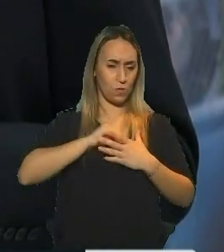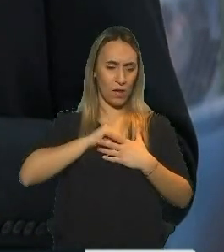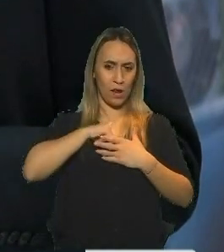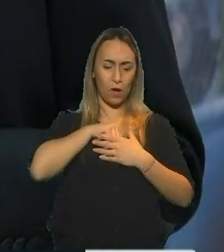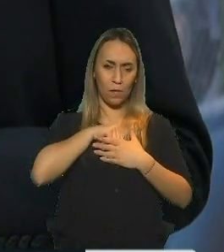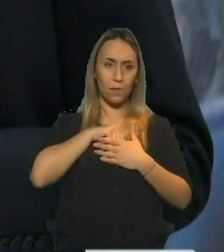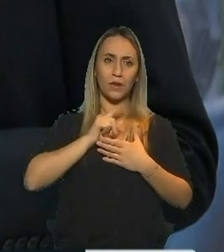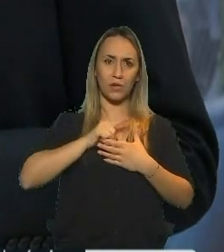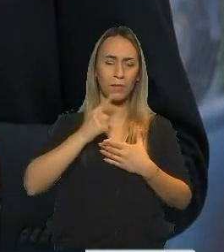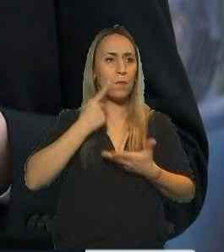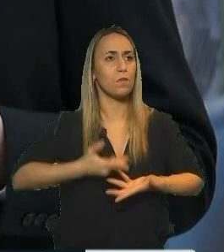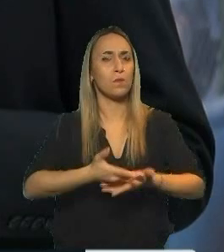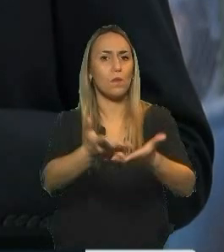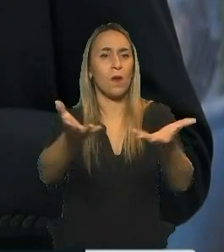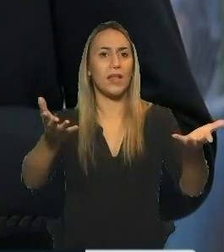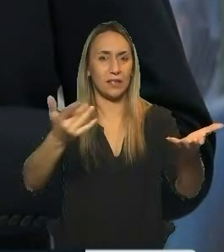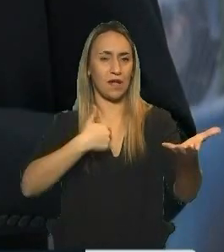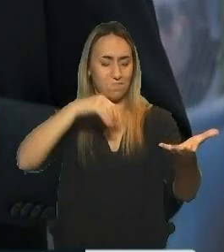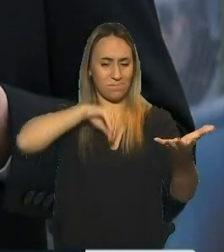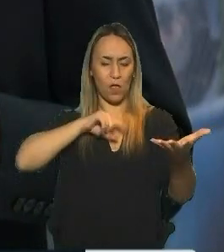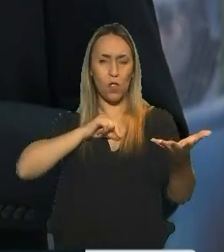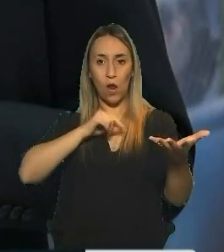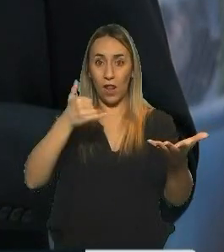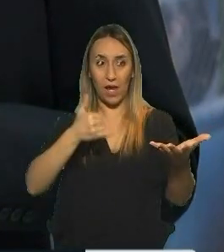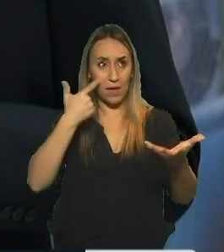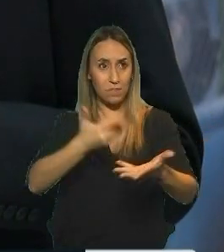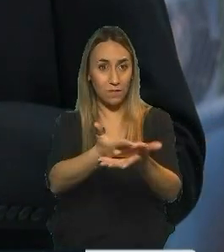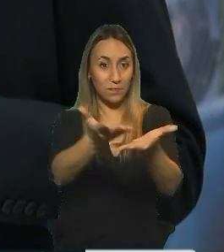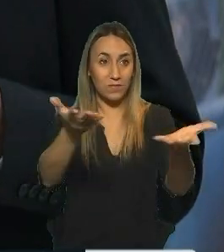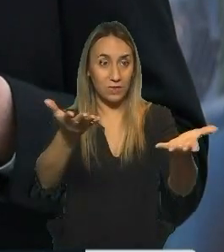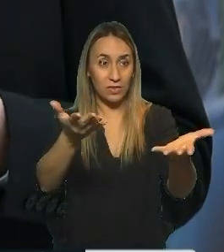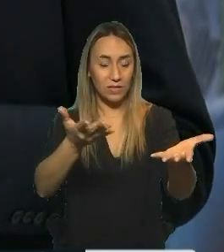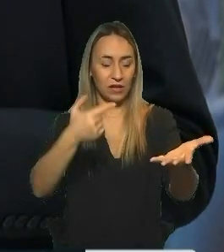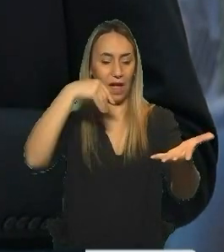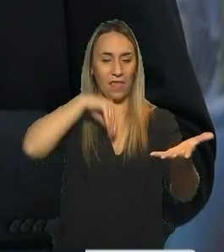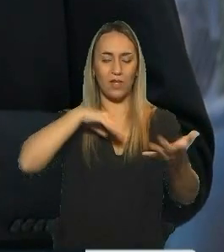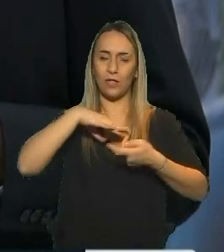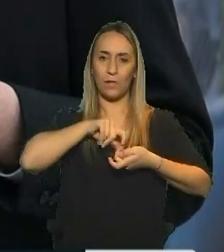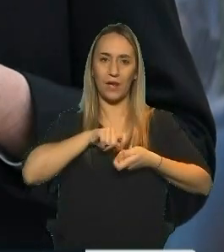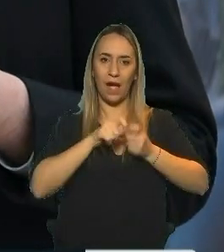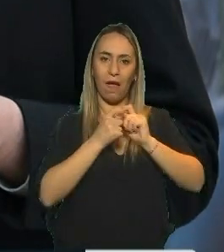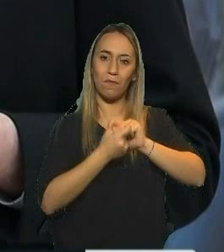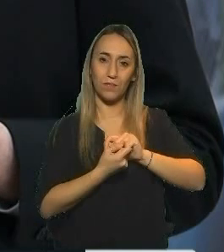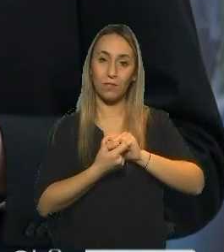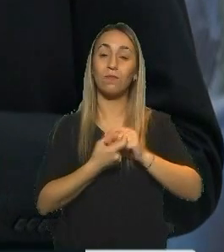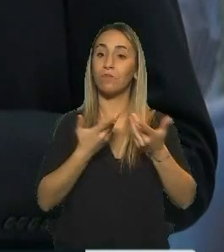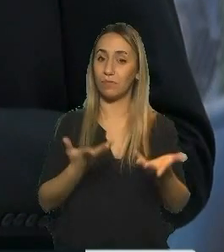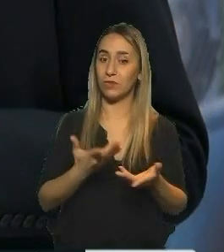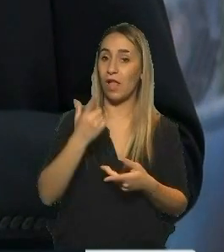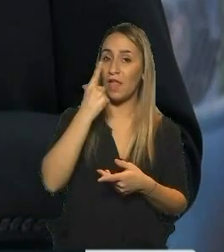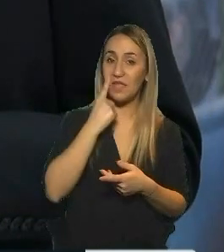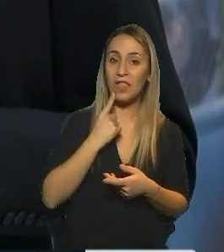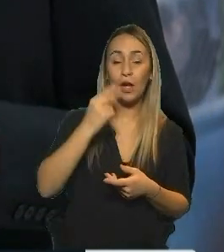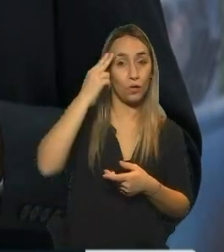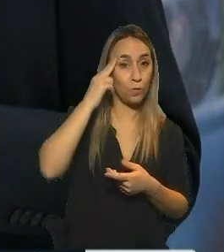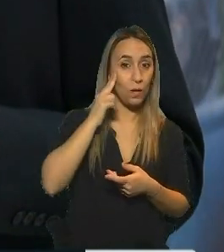nos tiene que llevar a un cambio interior. De hecho, el día de 9 de